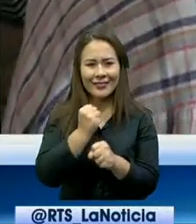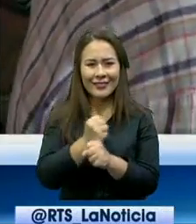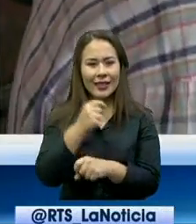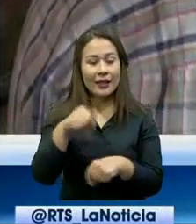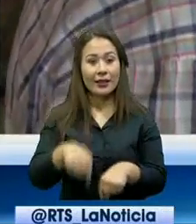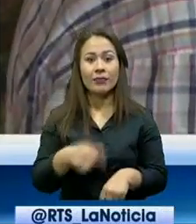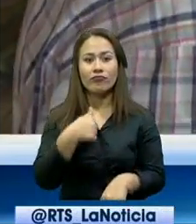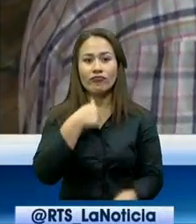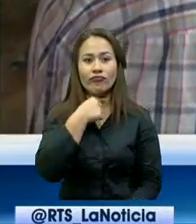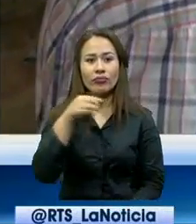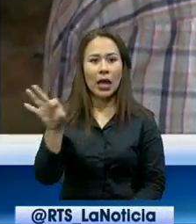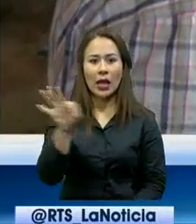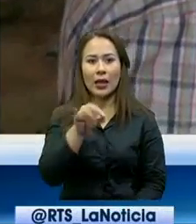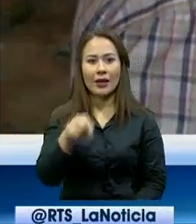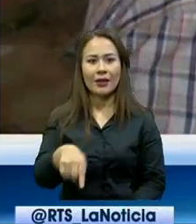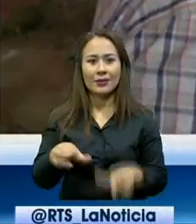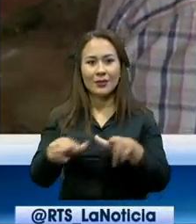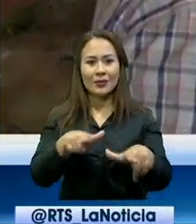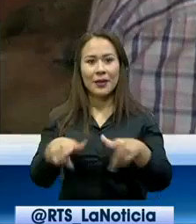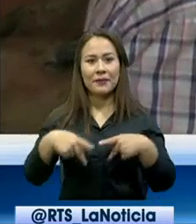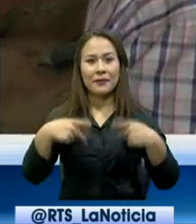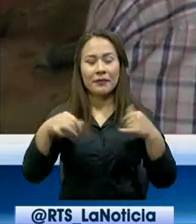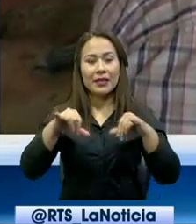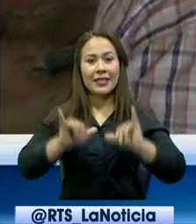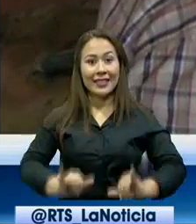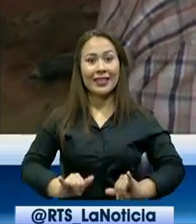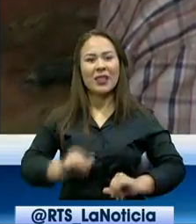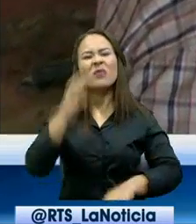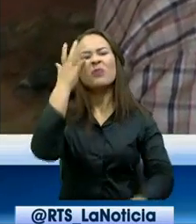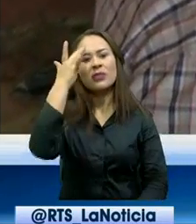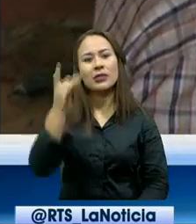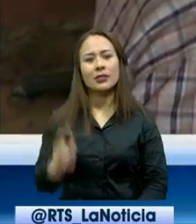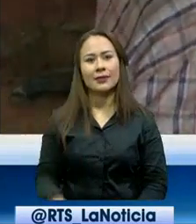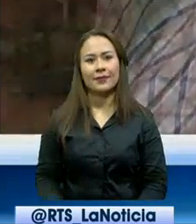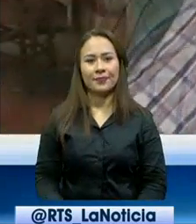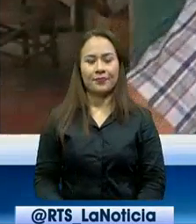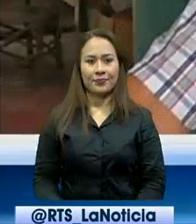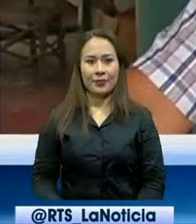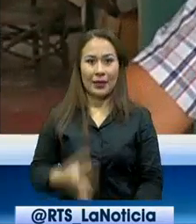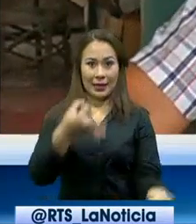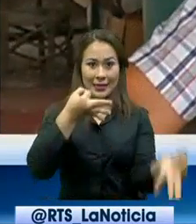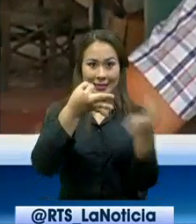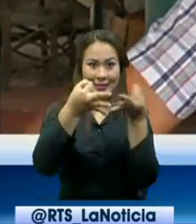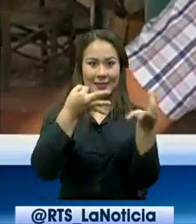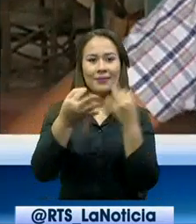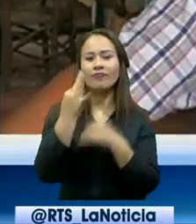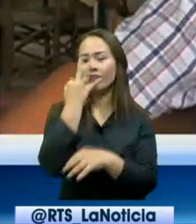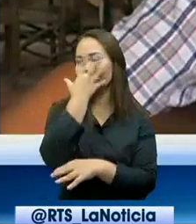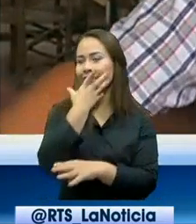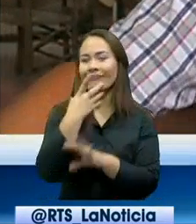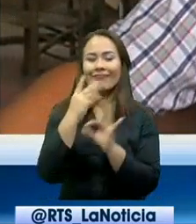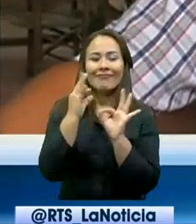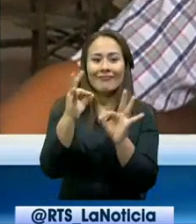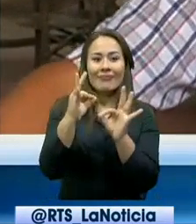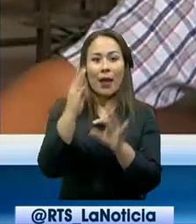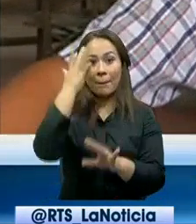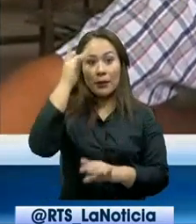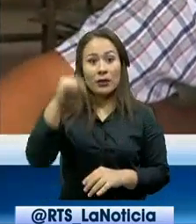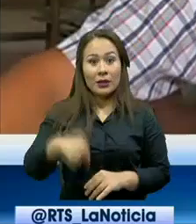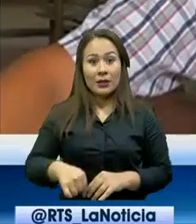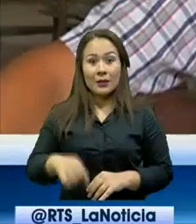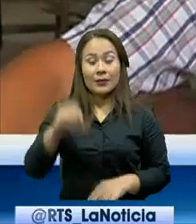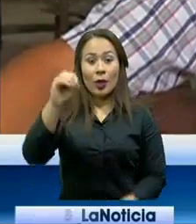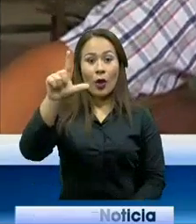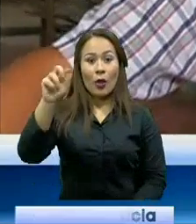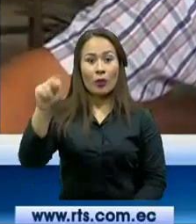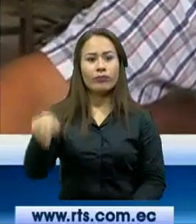Haber elegido Olón para vivir y desarrollar esta actividad realmente fue lo máximo, porque Olón se caracteriza por